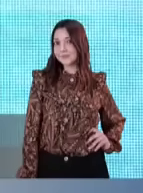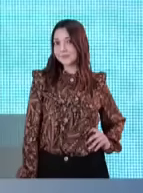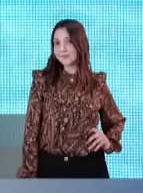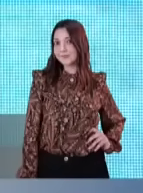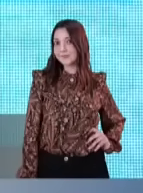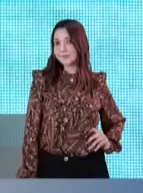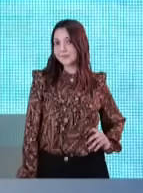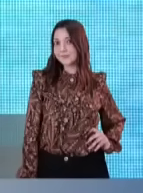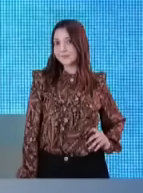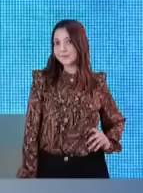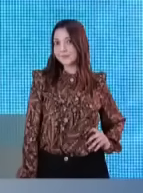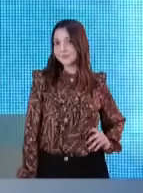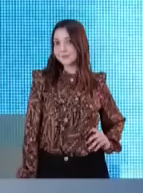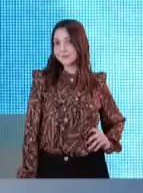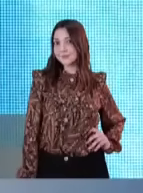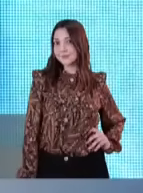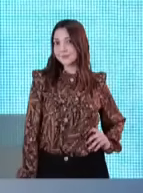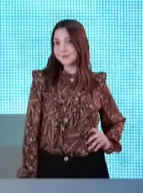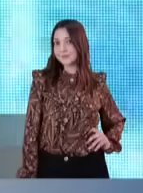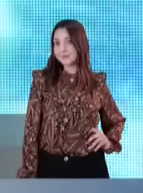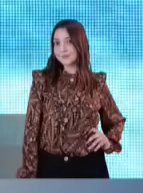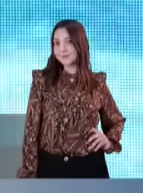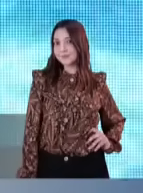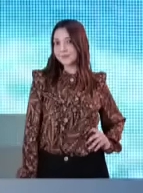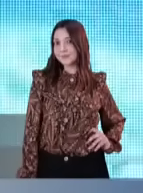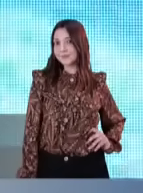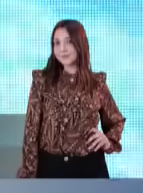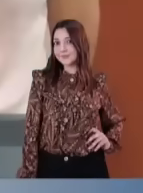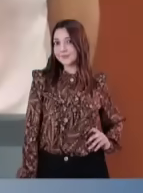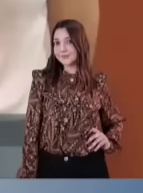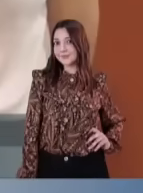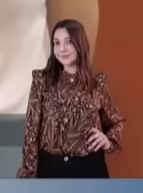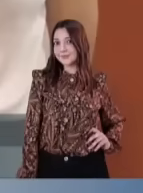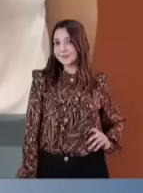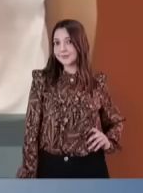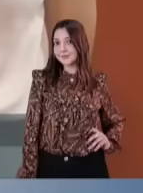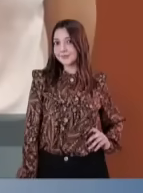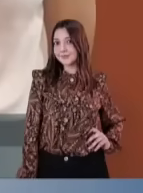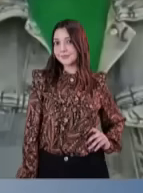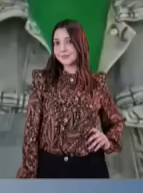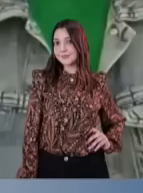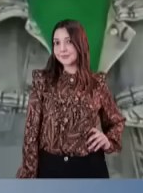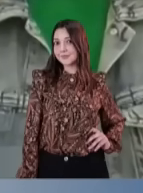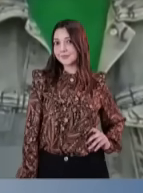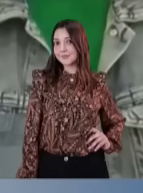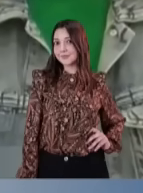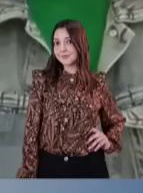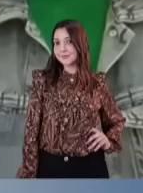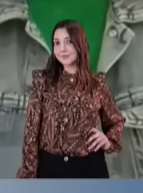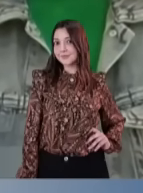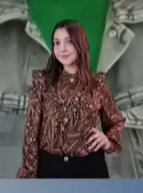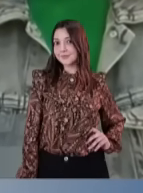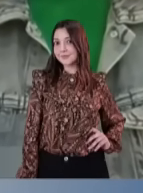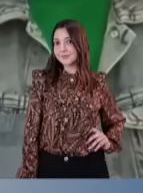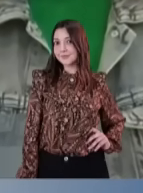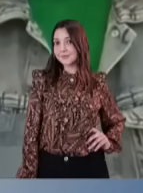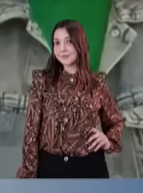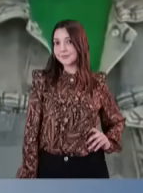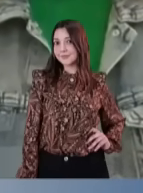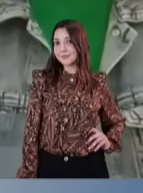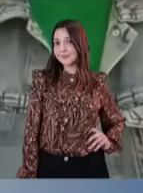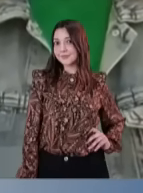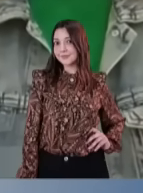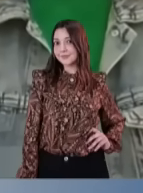Son, ¿cómo decirlo?, los rumores que suenan hasta el momento. Pero lo cierto es que ustedes saben que por lo